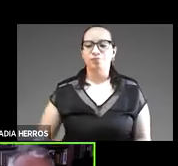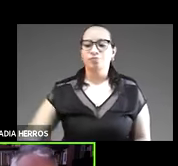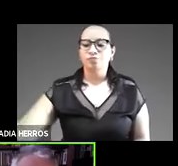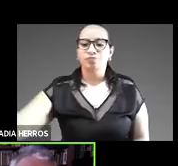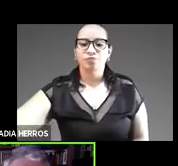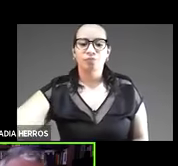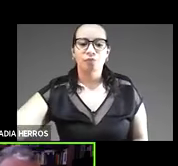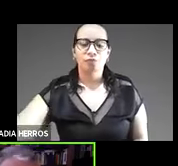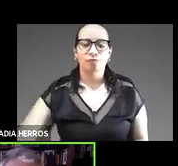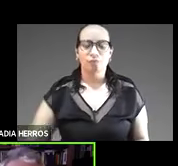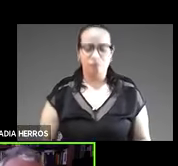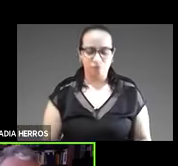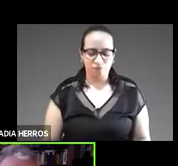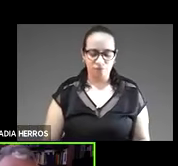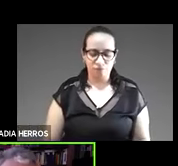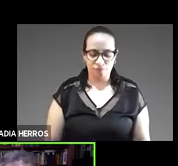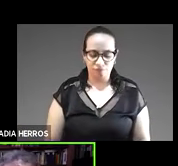Pues me,